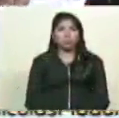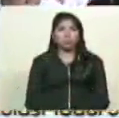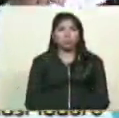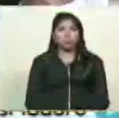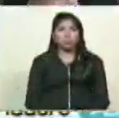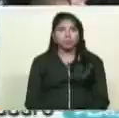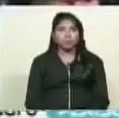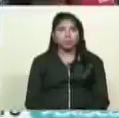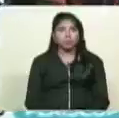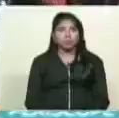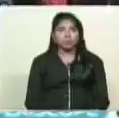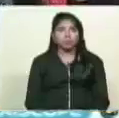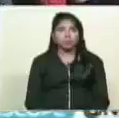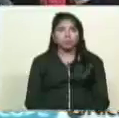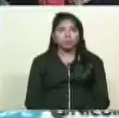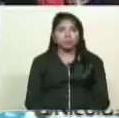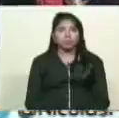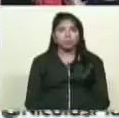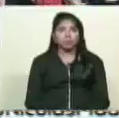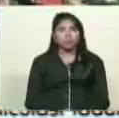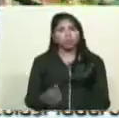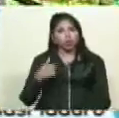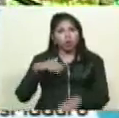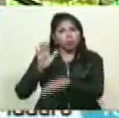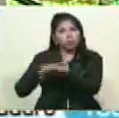Y le digo a todo el pueblo de Venezuela,